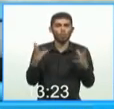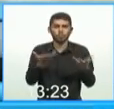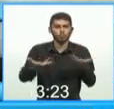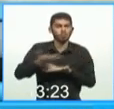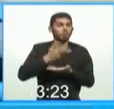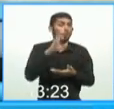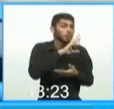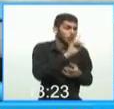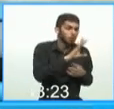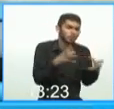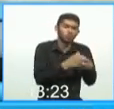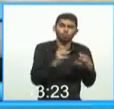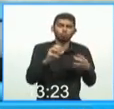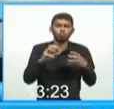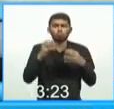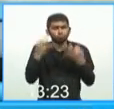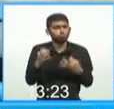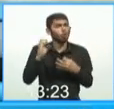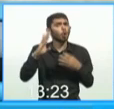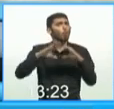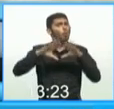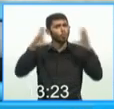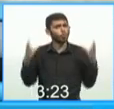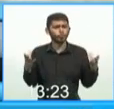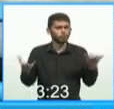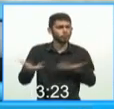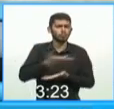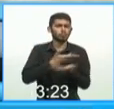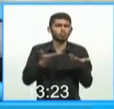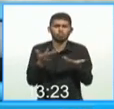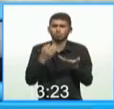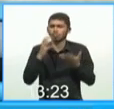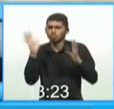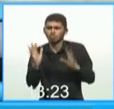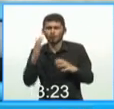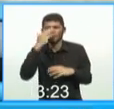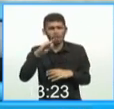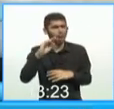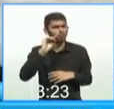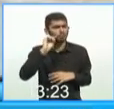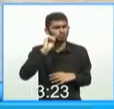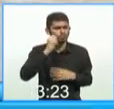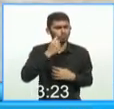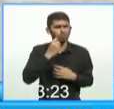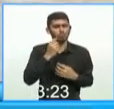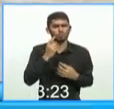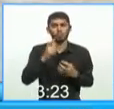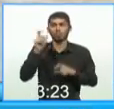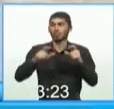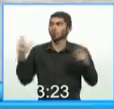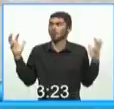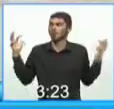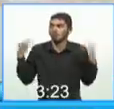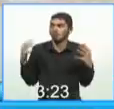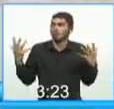las chicas sino todo el club la verdad que se movilizó todo el club para para estas finales y y fue muy lindo tener a toda esa gente cerca y